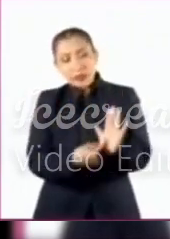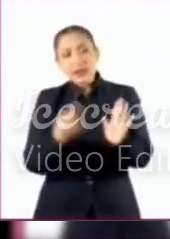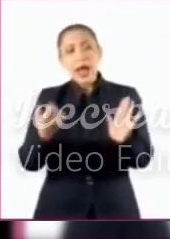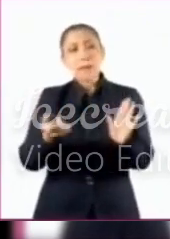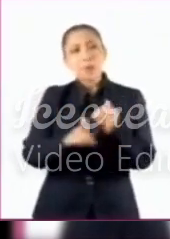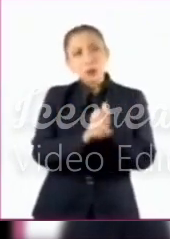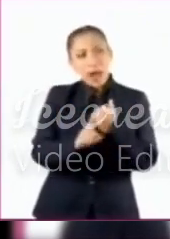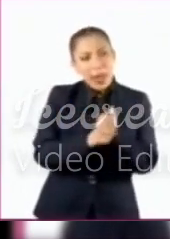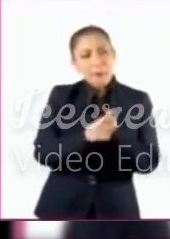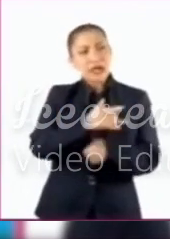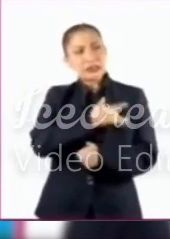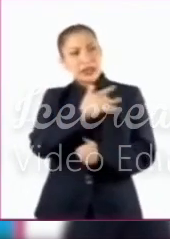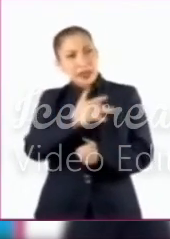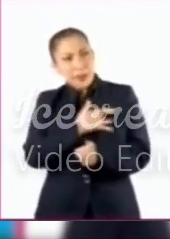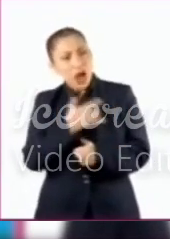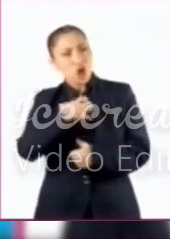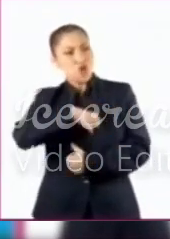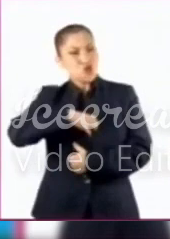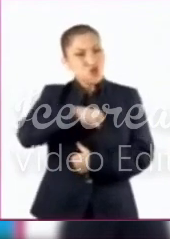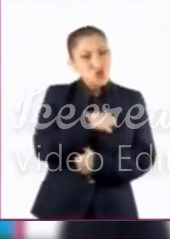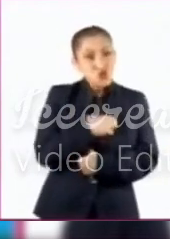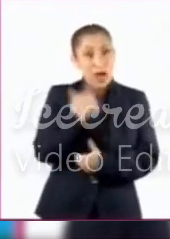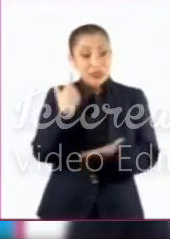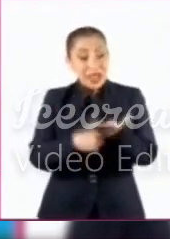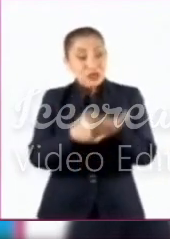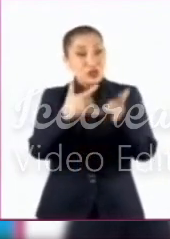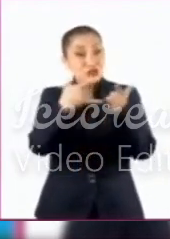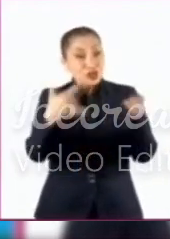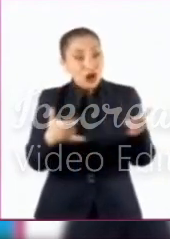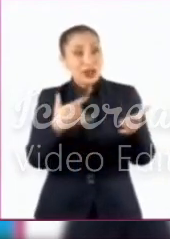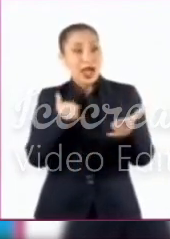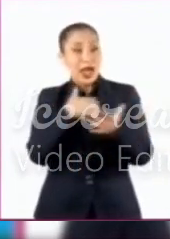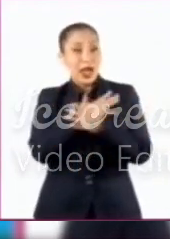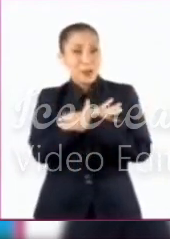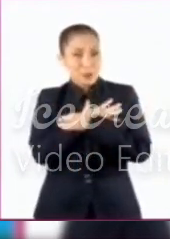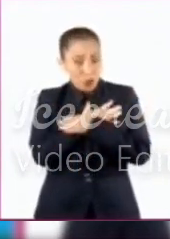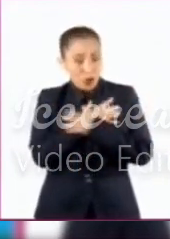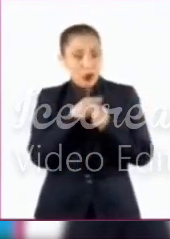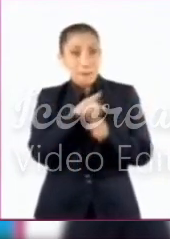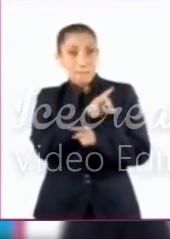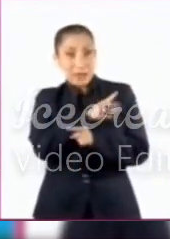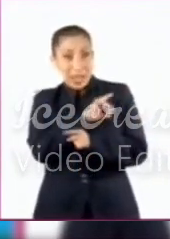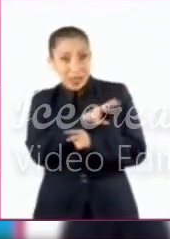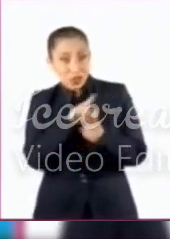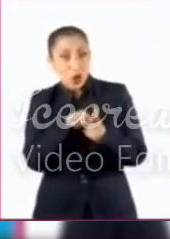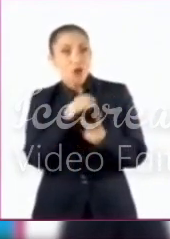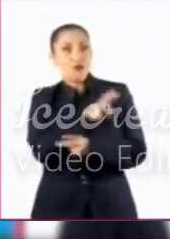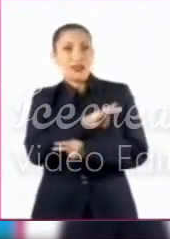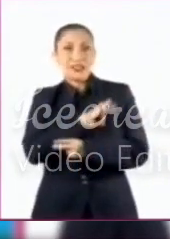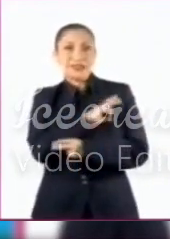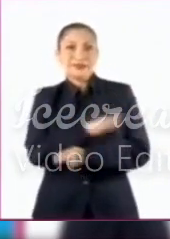problemas, angustias y alegrías que viven los seres humanos, como el amor, el miedo